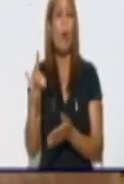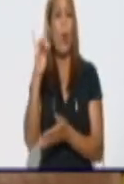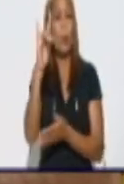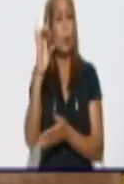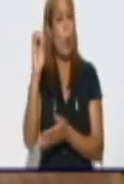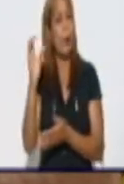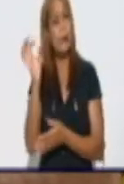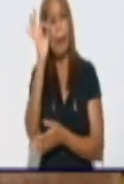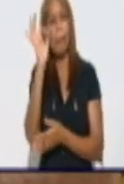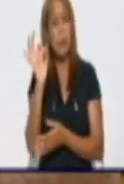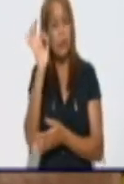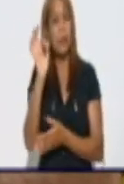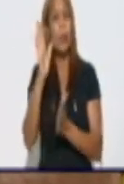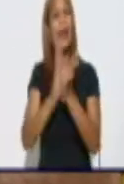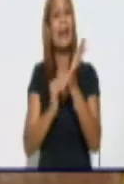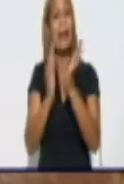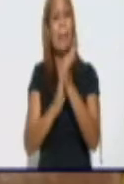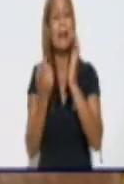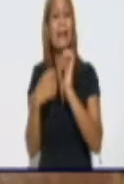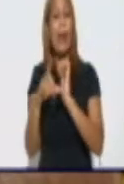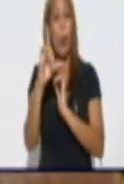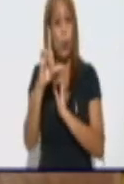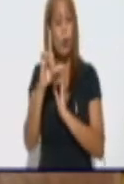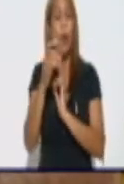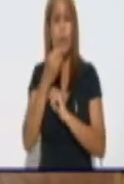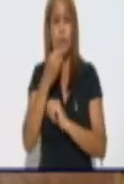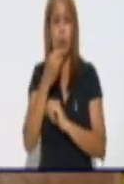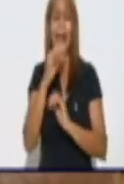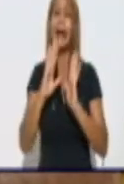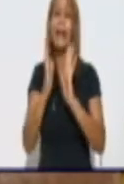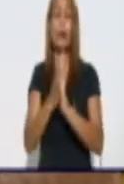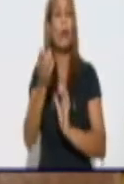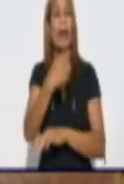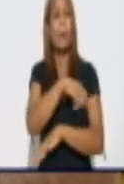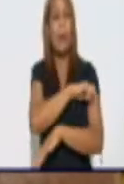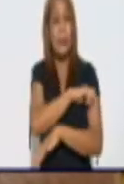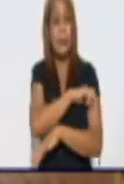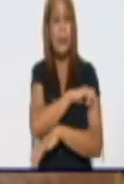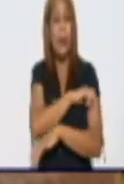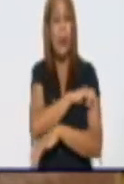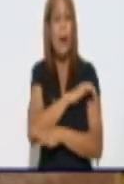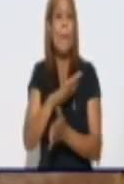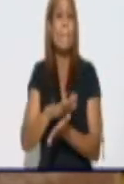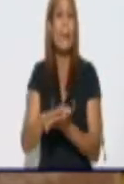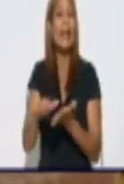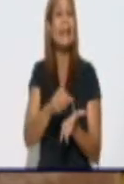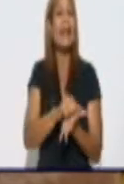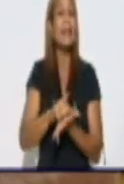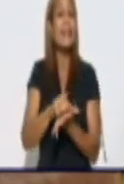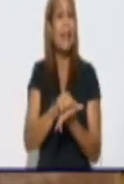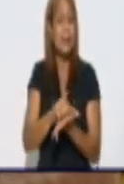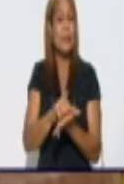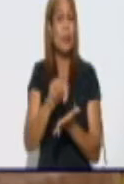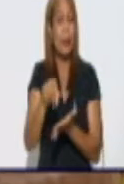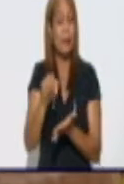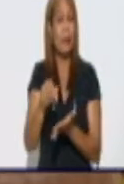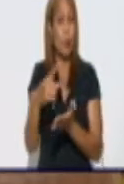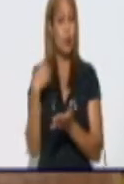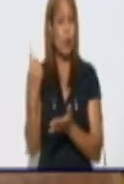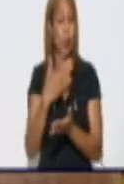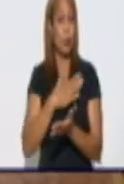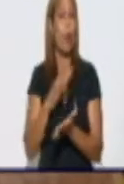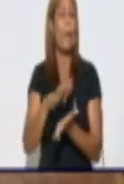julio ya esta opción la tenga nuestra población aquí en Granma, el pago del servicio de abasto de agua y alcantarillado a través del